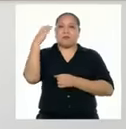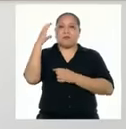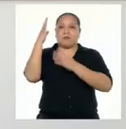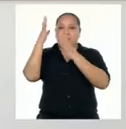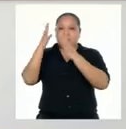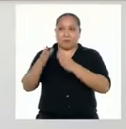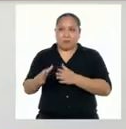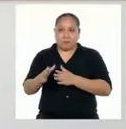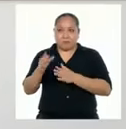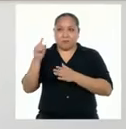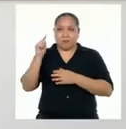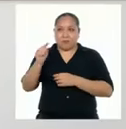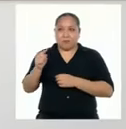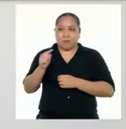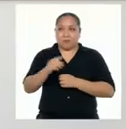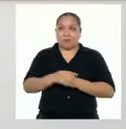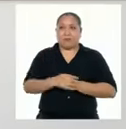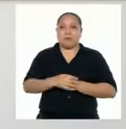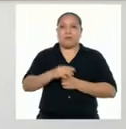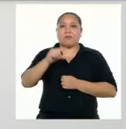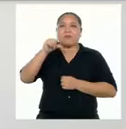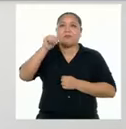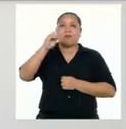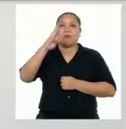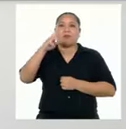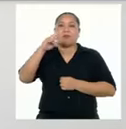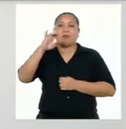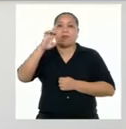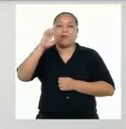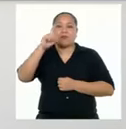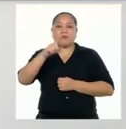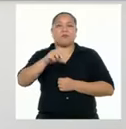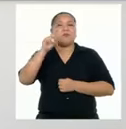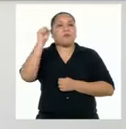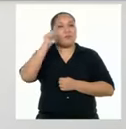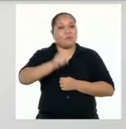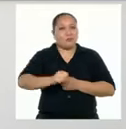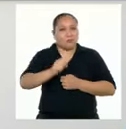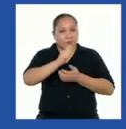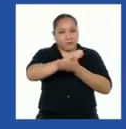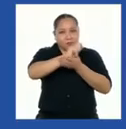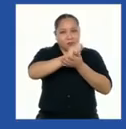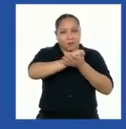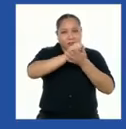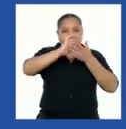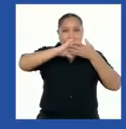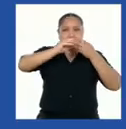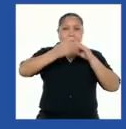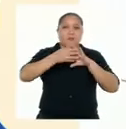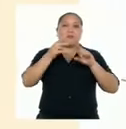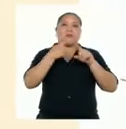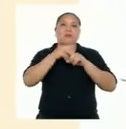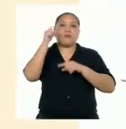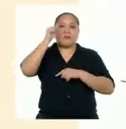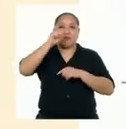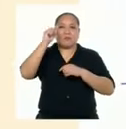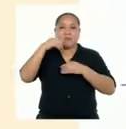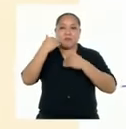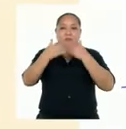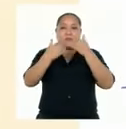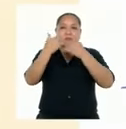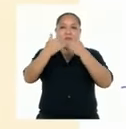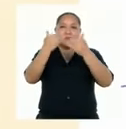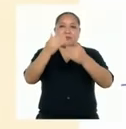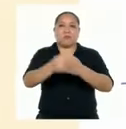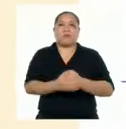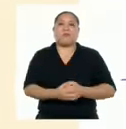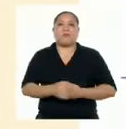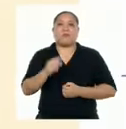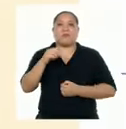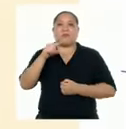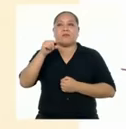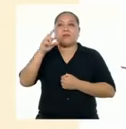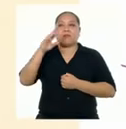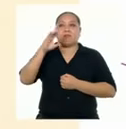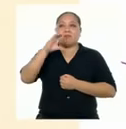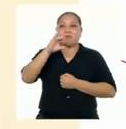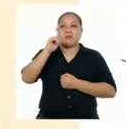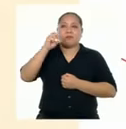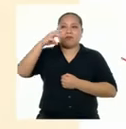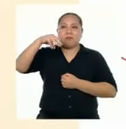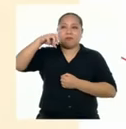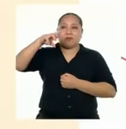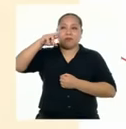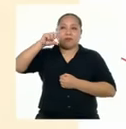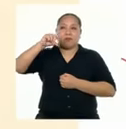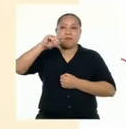es un texto de ficción, pero sigue el estilo de una crónica. De hecho, García